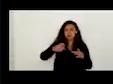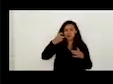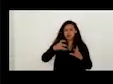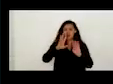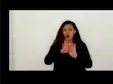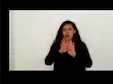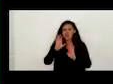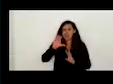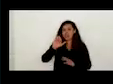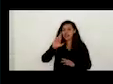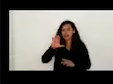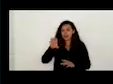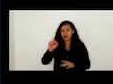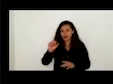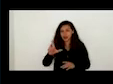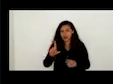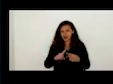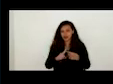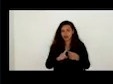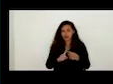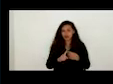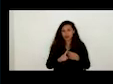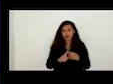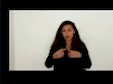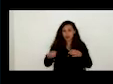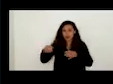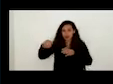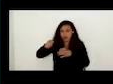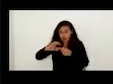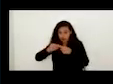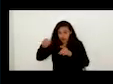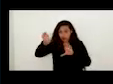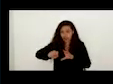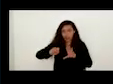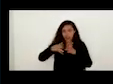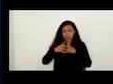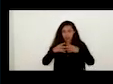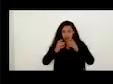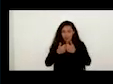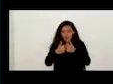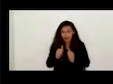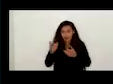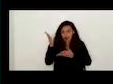cereal, y o medio bolillo, esos frijoles y medio bolillo, ya estoy completando los grupos de